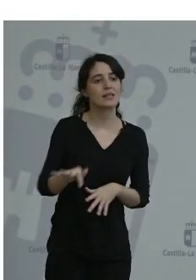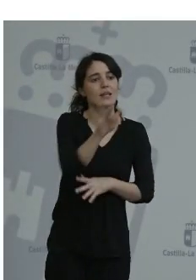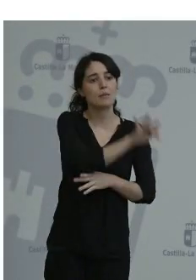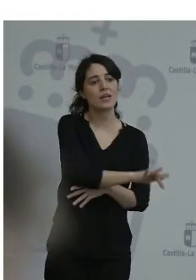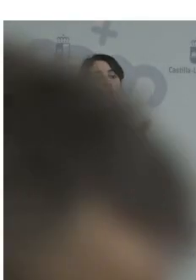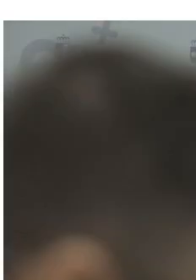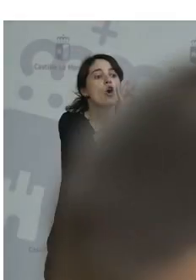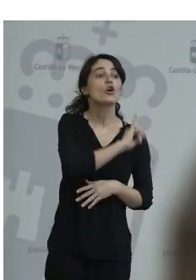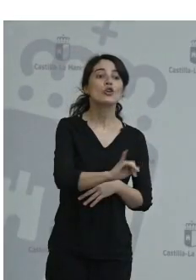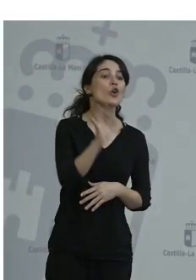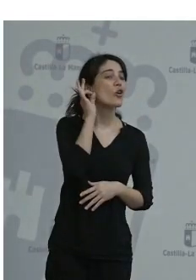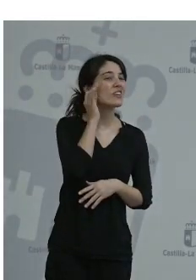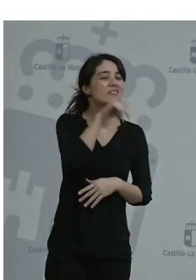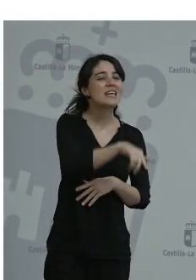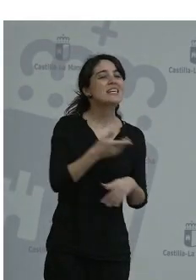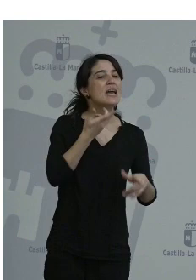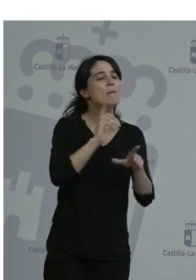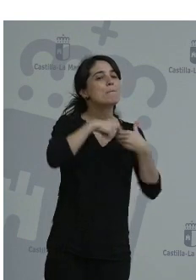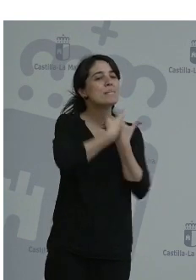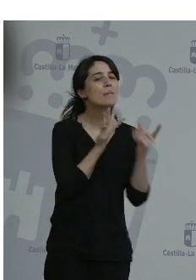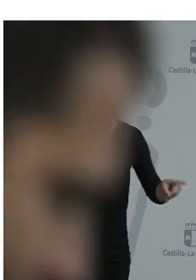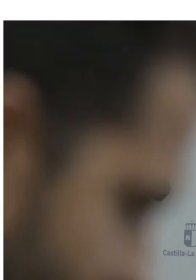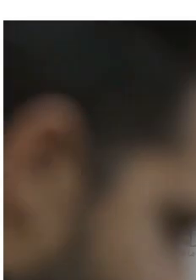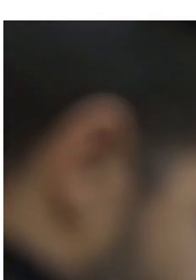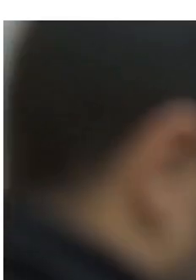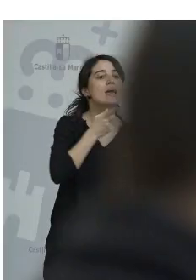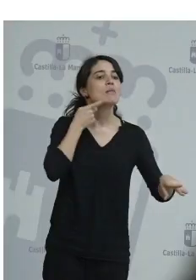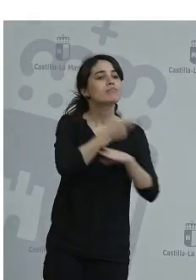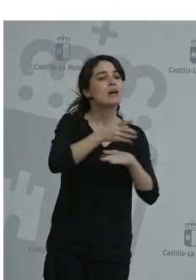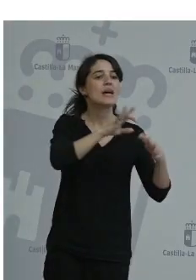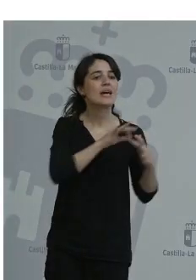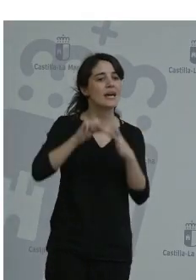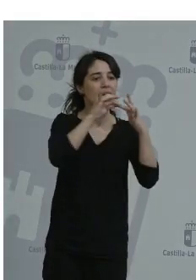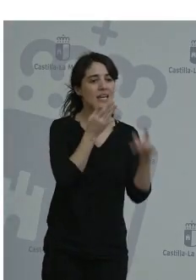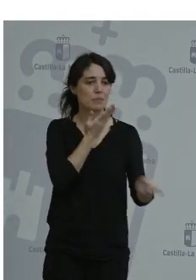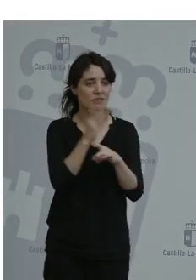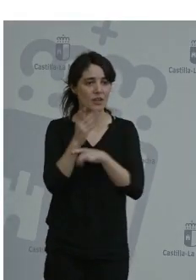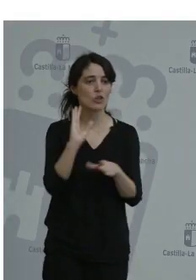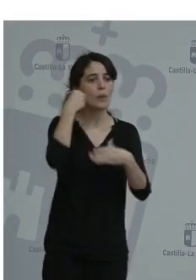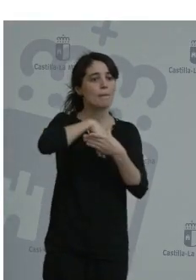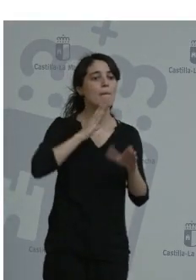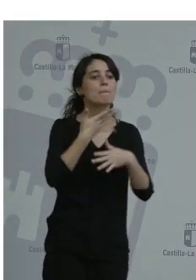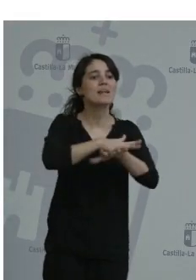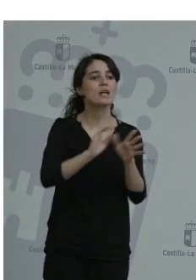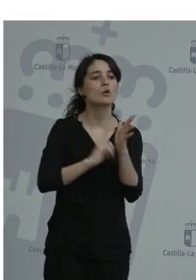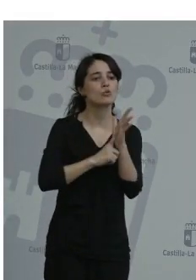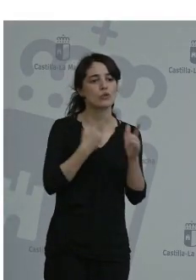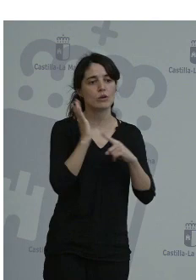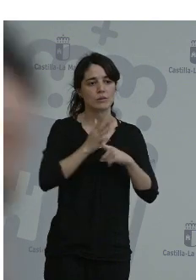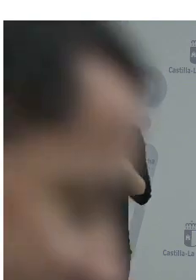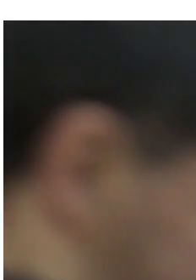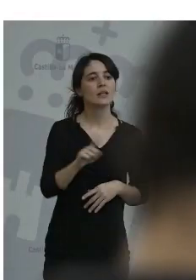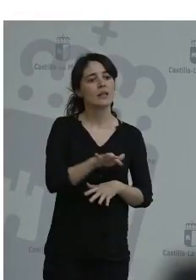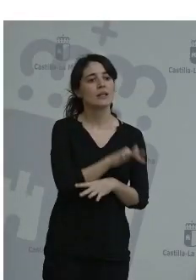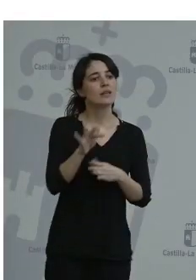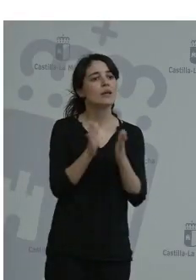ella es miembro del Grupo de Representación y Liderazgo de Plena Inclusión Castilla-La Mancha. También nos acompaña José Luis